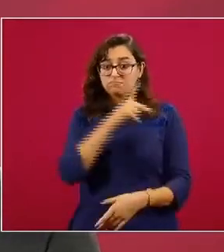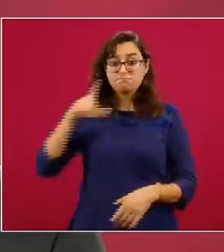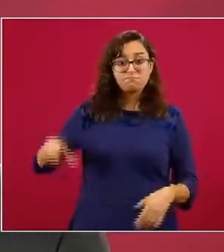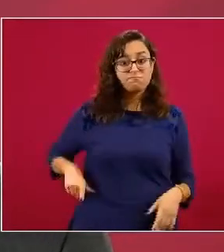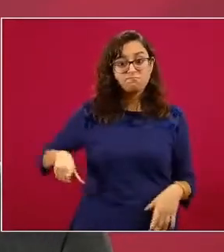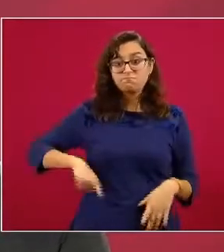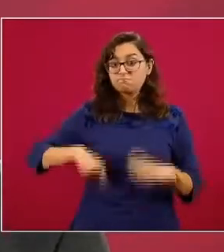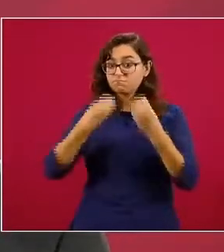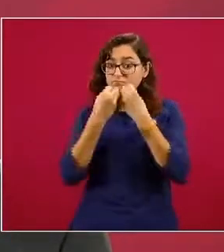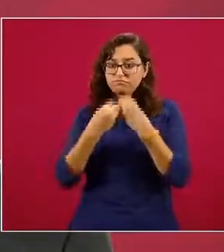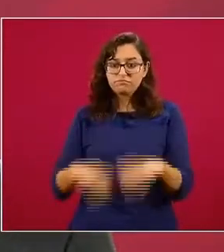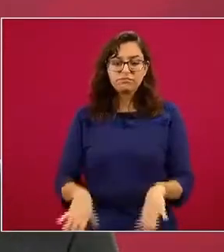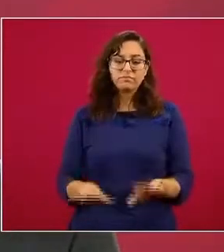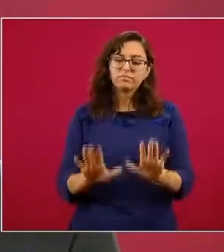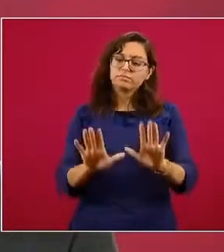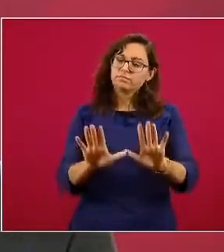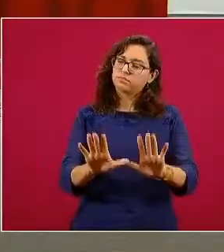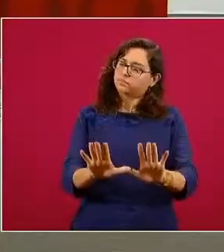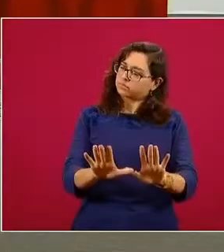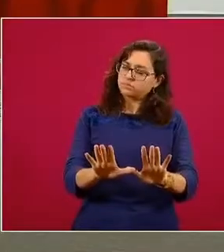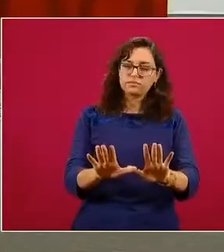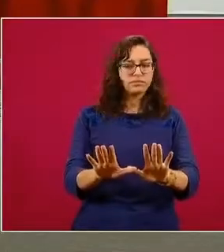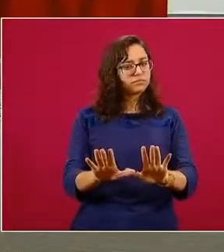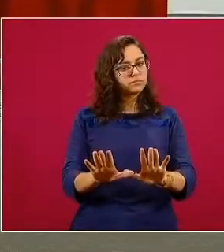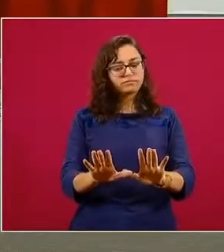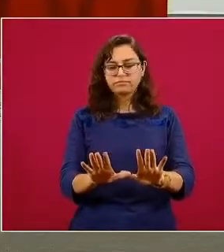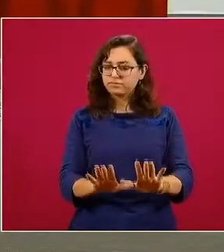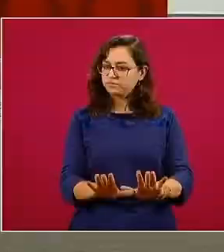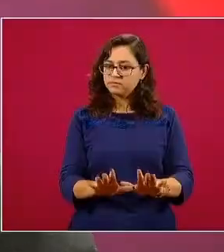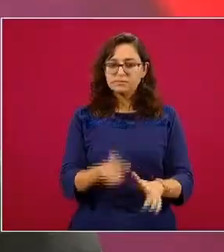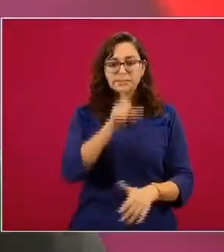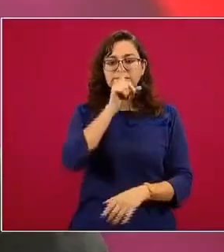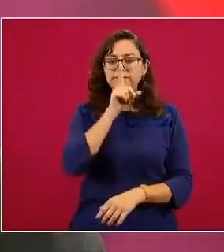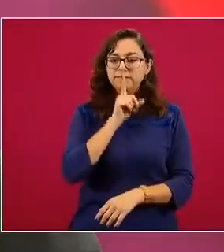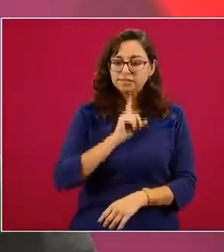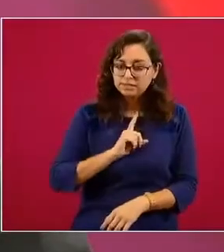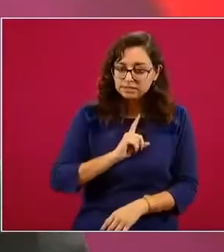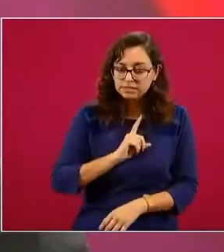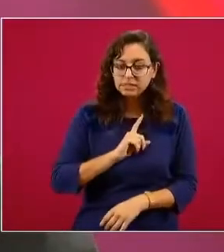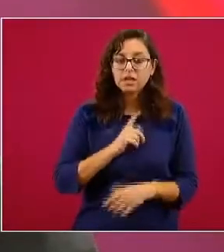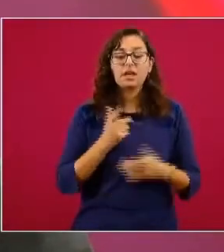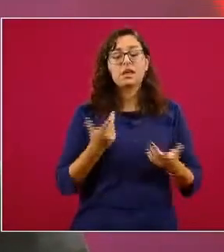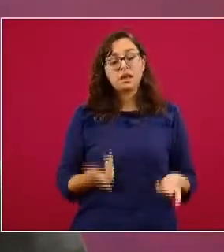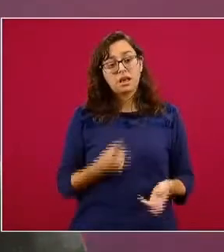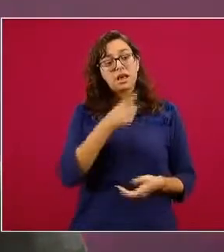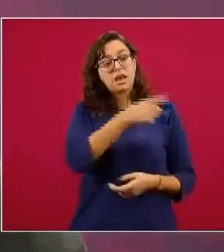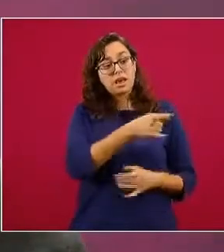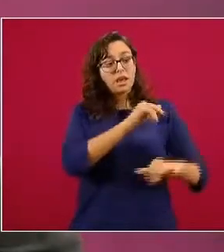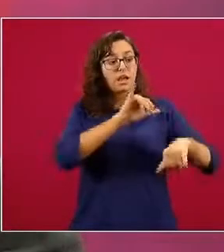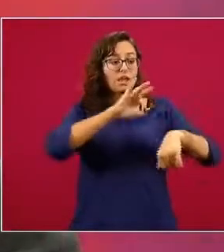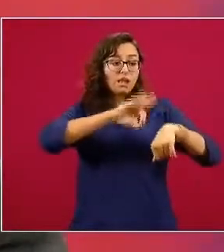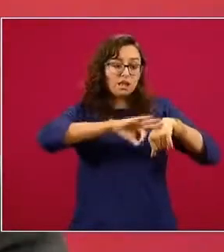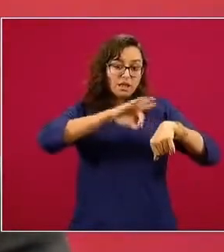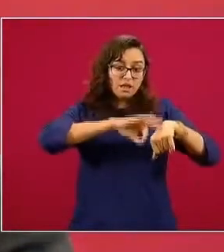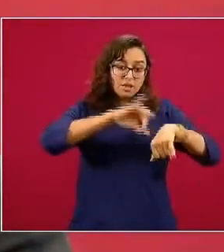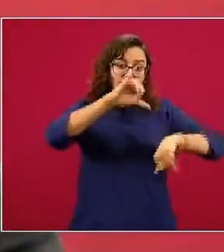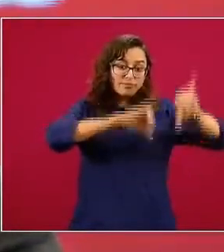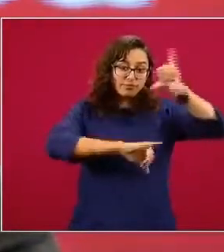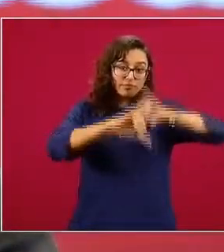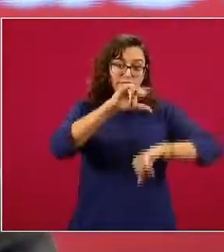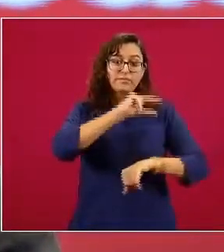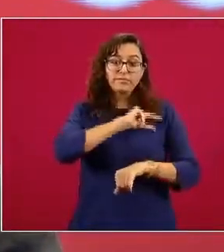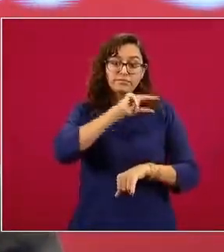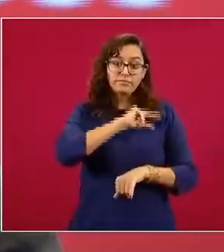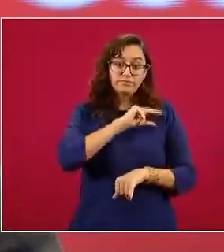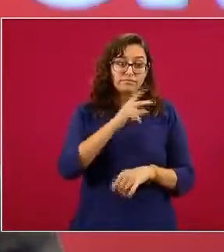gobierno. Si es producto contratado por el gobierno o un laboratorio privado, tendrán que reponerlo el laboratorio privado.